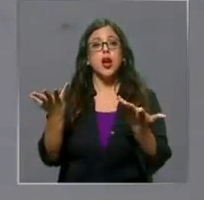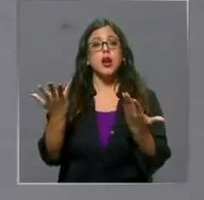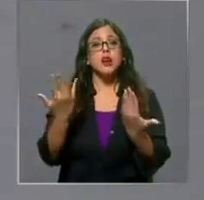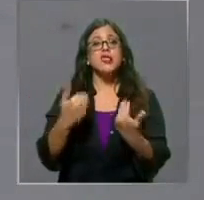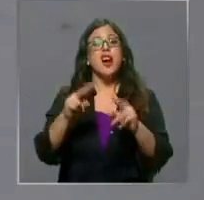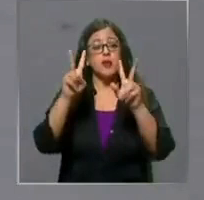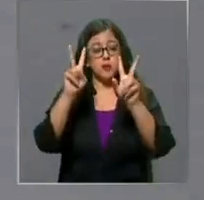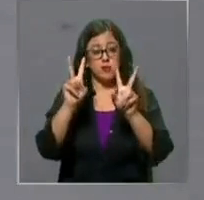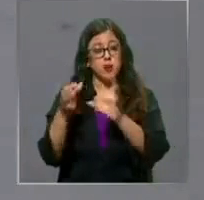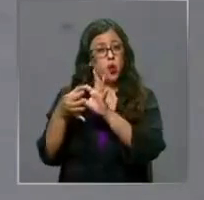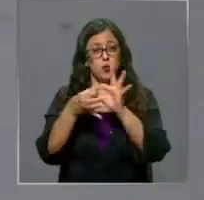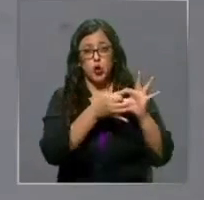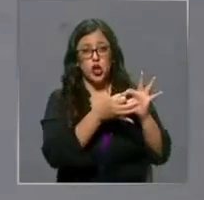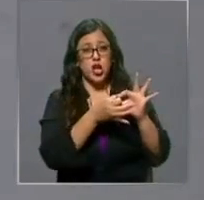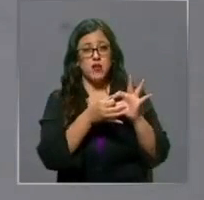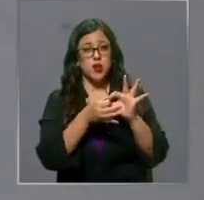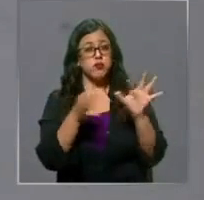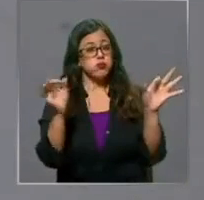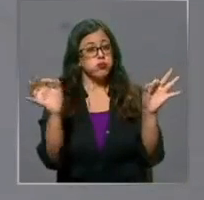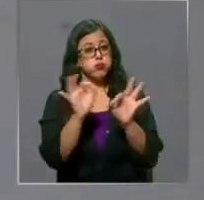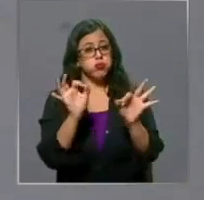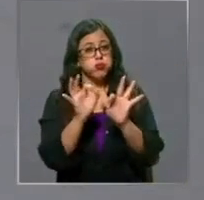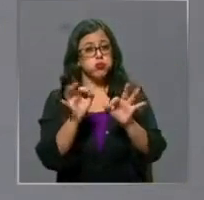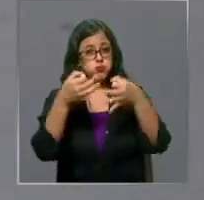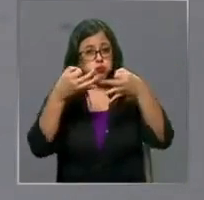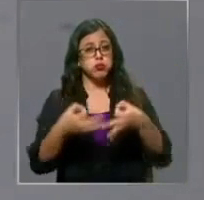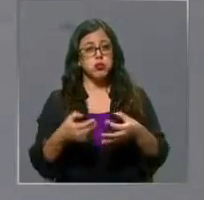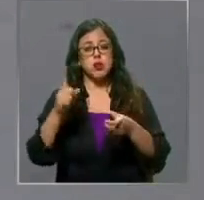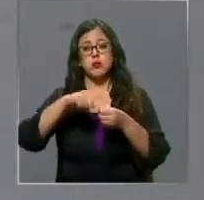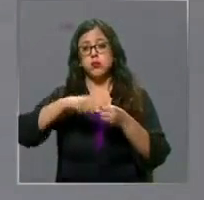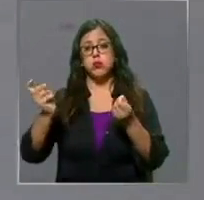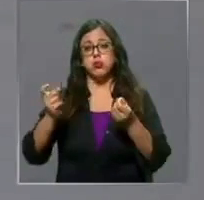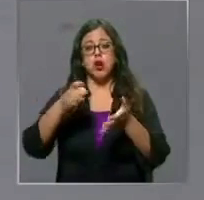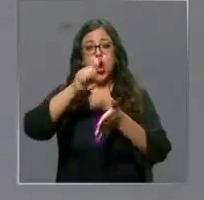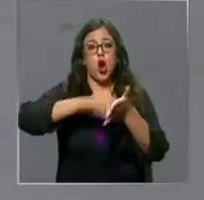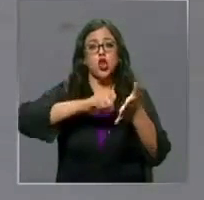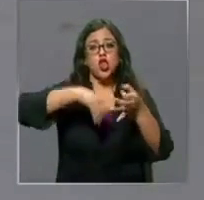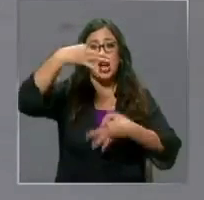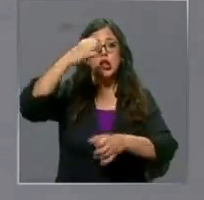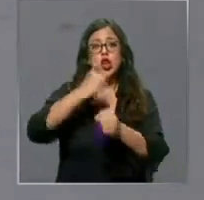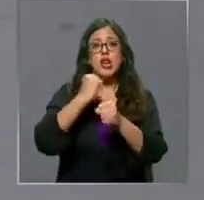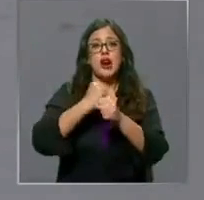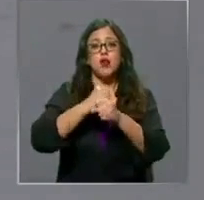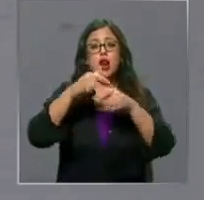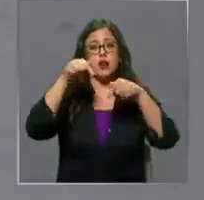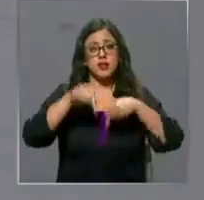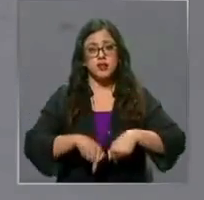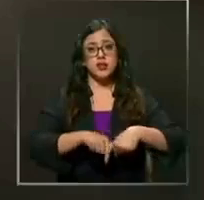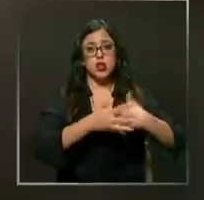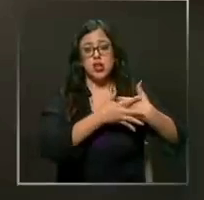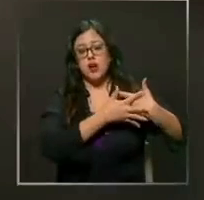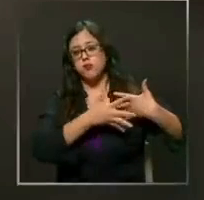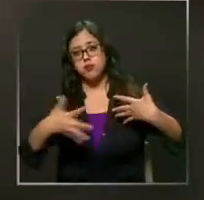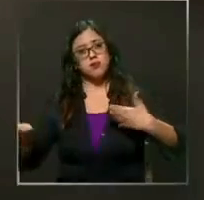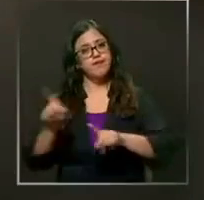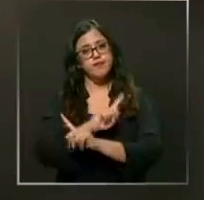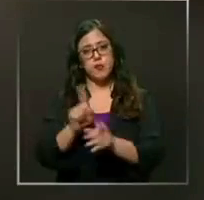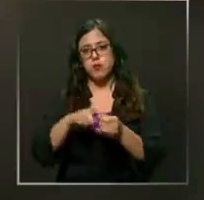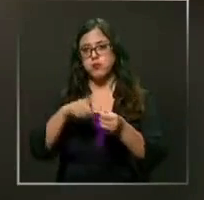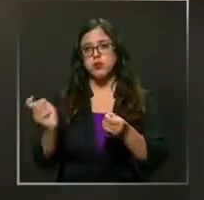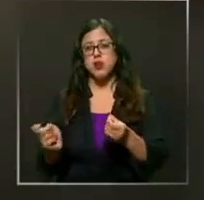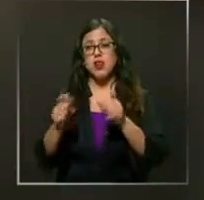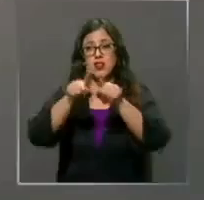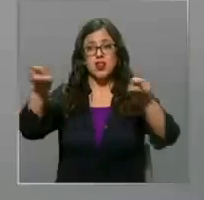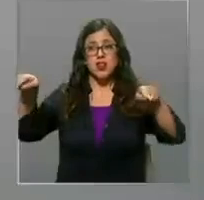causa justificada el contrato laboral con el jugador Daniel Alves a partir de este día. A una celda